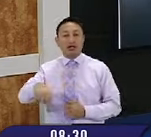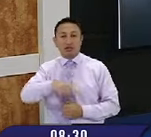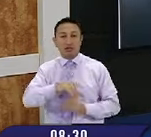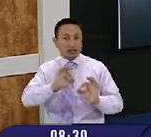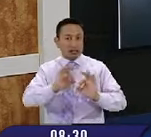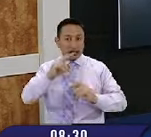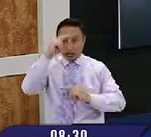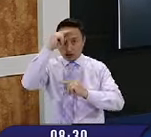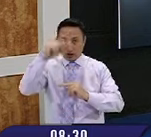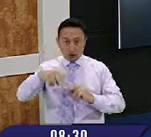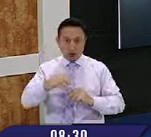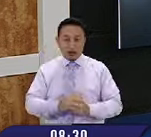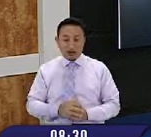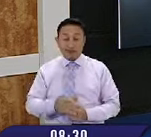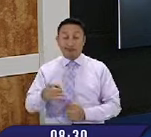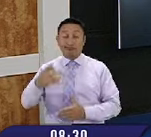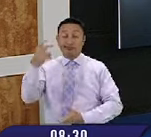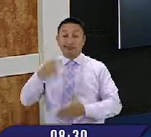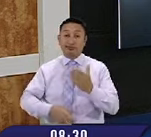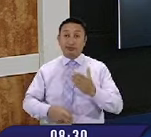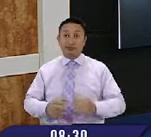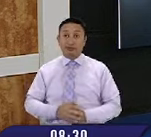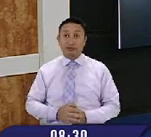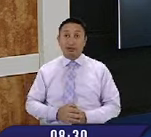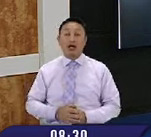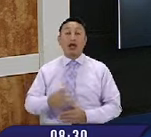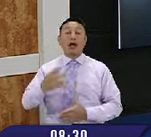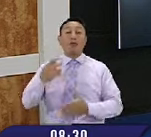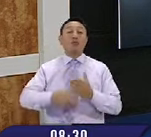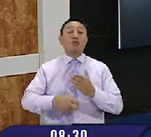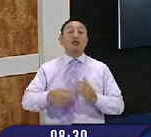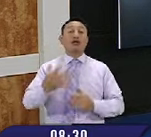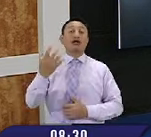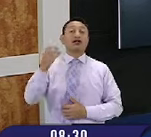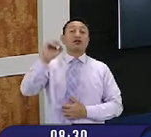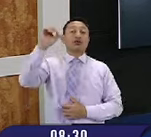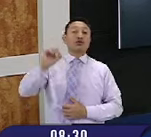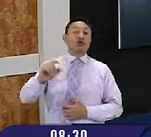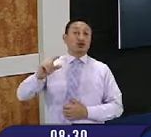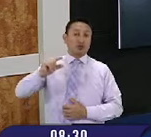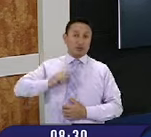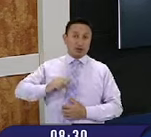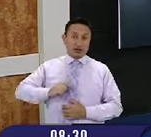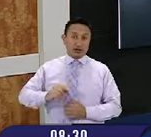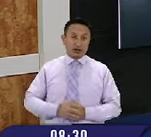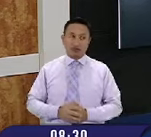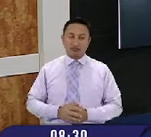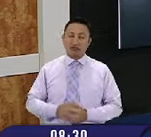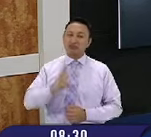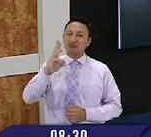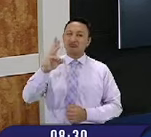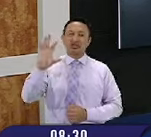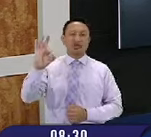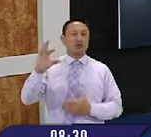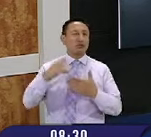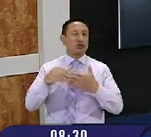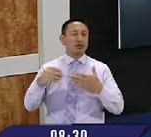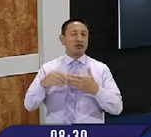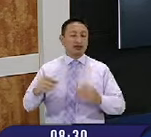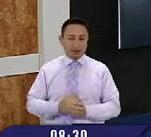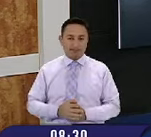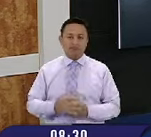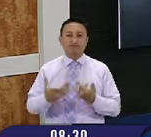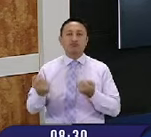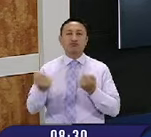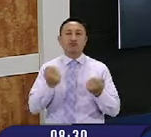esta disposición serán sancionadas con una multa equivalente al 15% de un salario básico unificado. Los controles serán